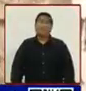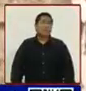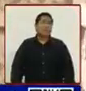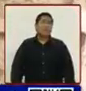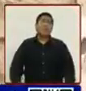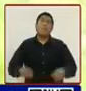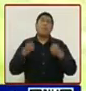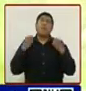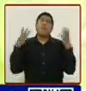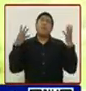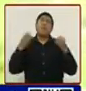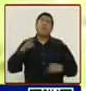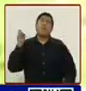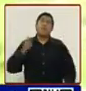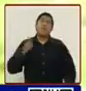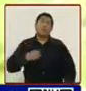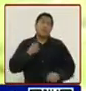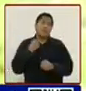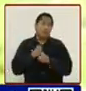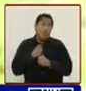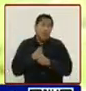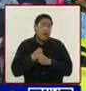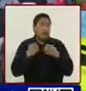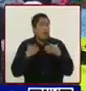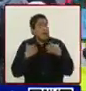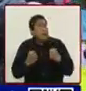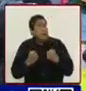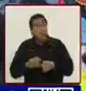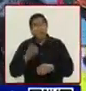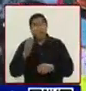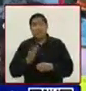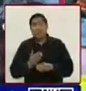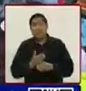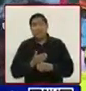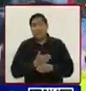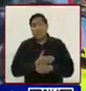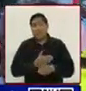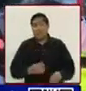Muchos necesitan trabajo, salud, prosperidad.